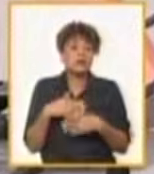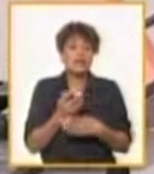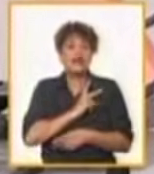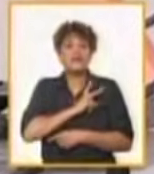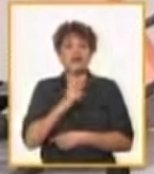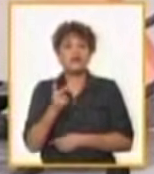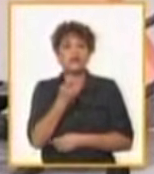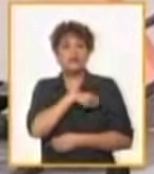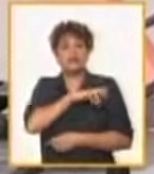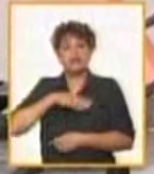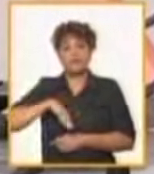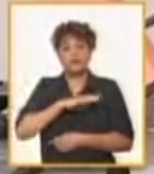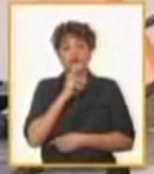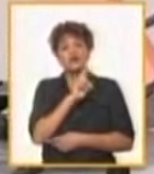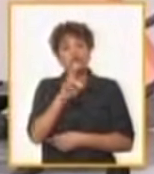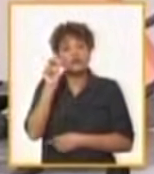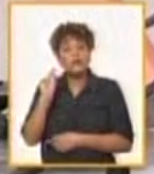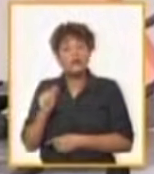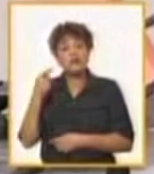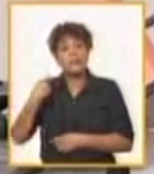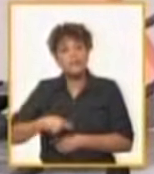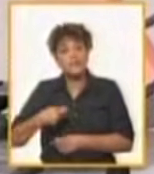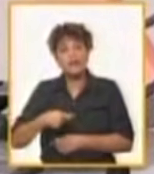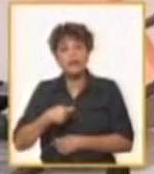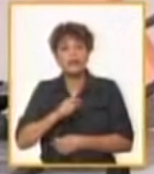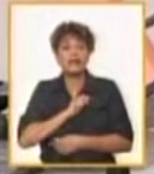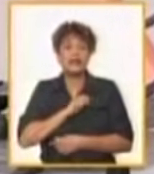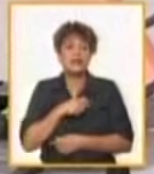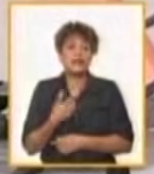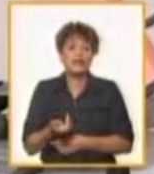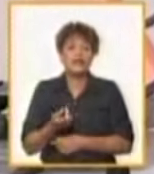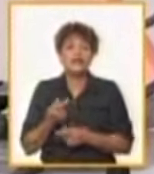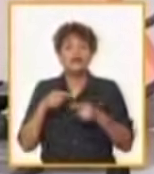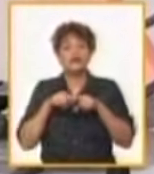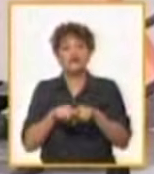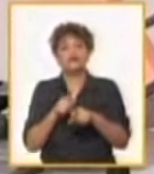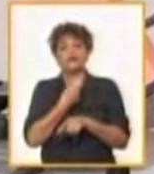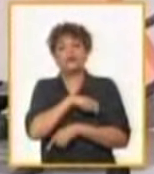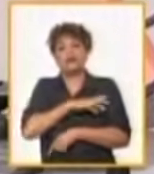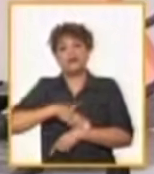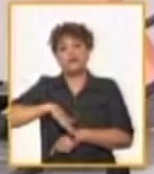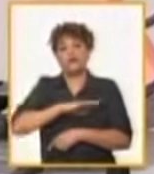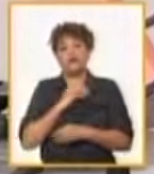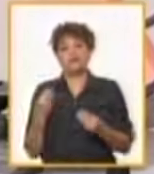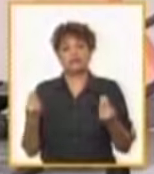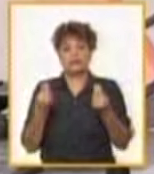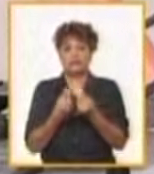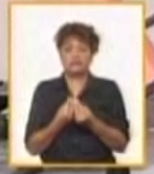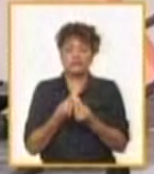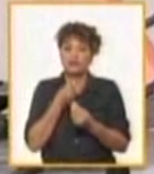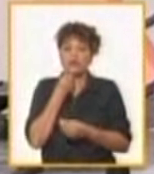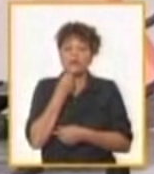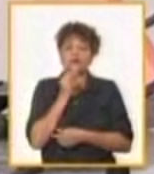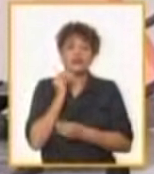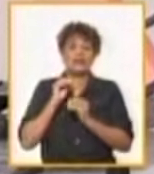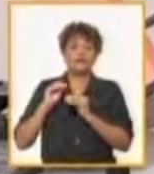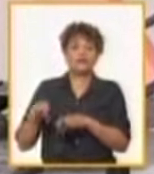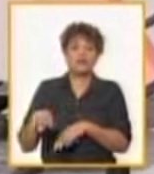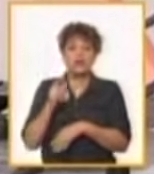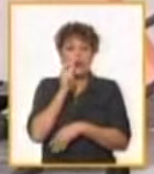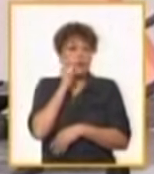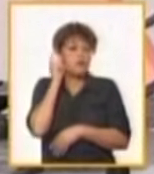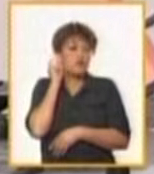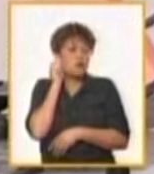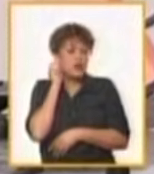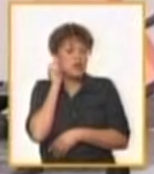pero los revolucionarios deben aspirar a que marche junto a ellos todo el pueblo. La revolución no puede renunciar a que todos los hombres y mujeres honestos,